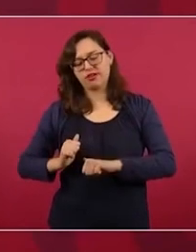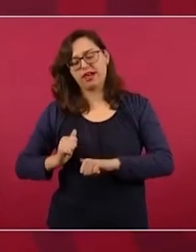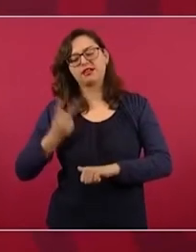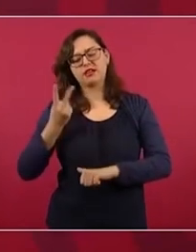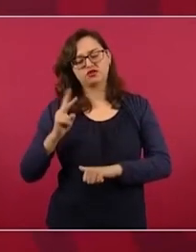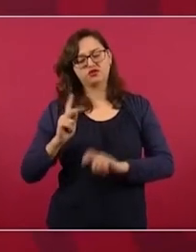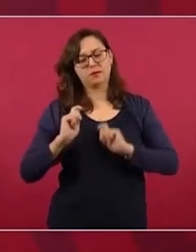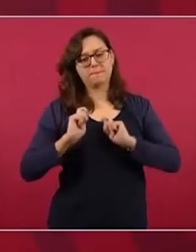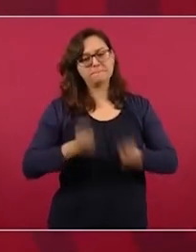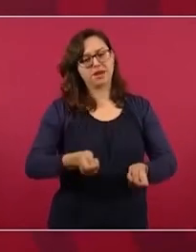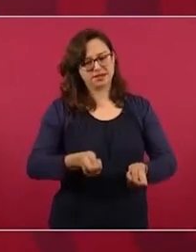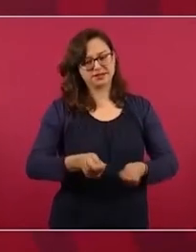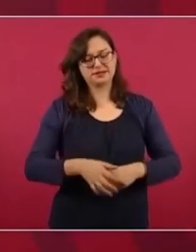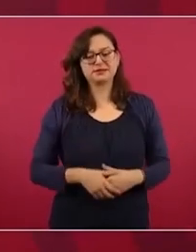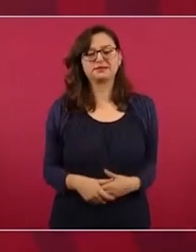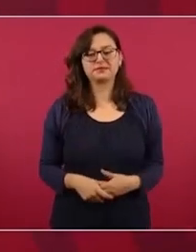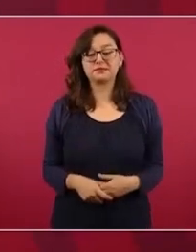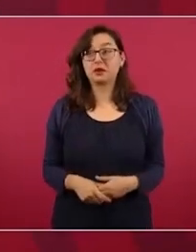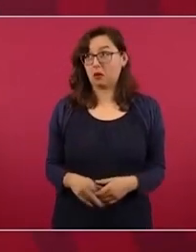O sea, por leer. Pero